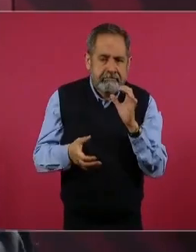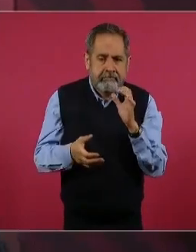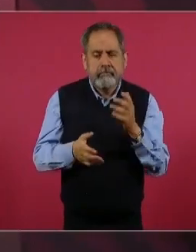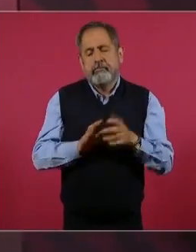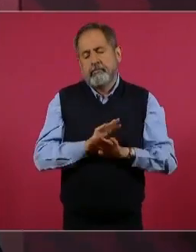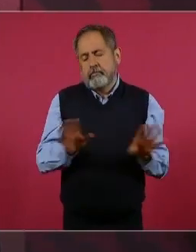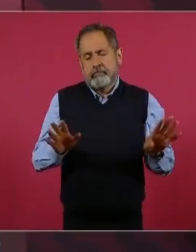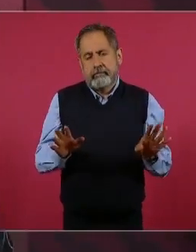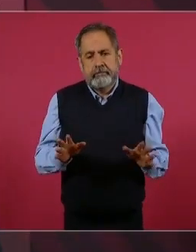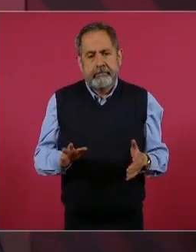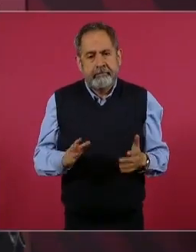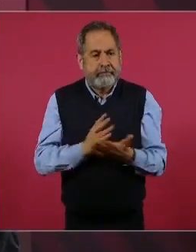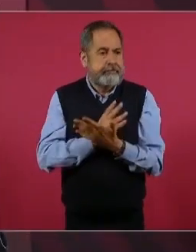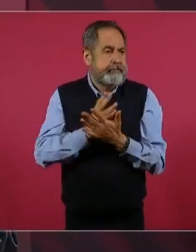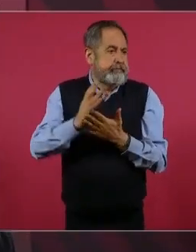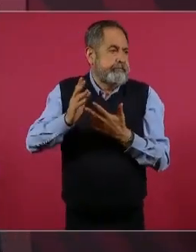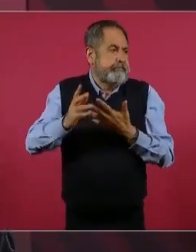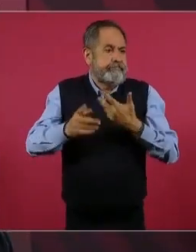y eso exacerbó